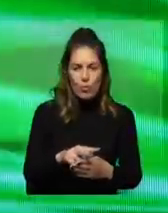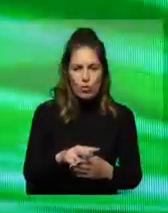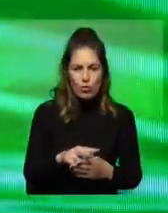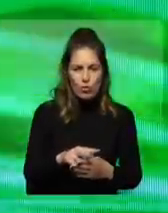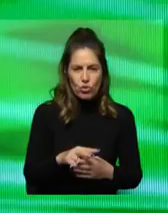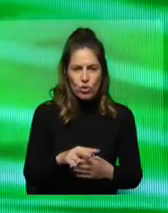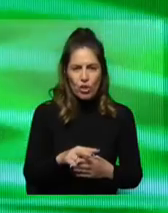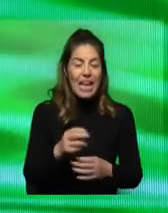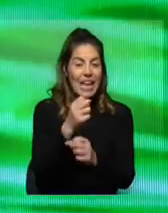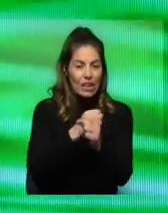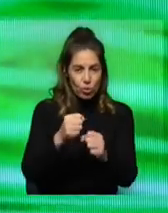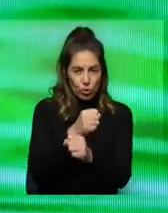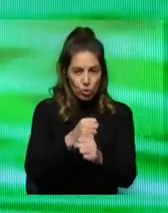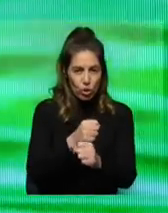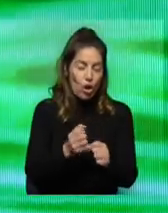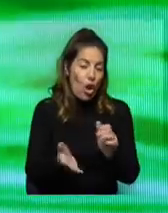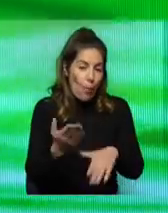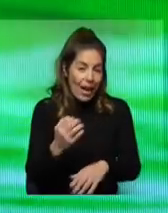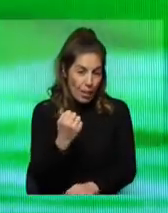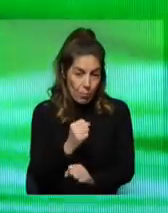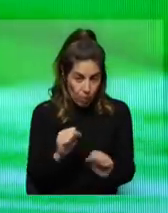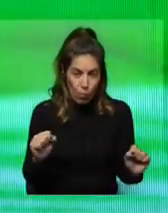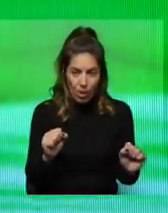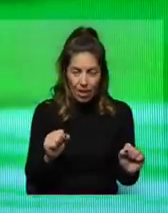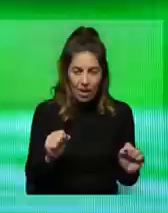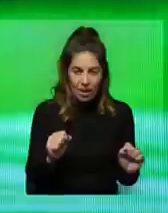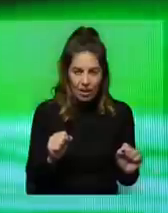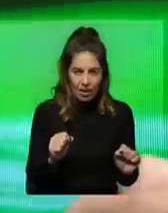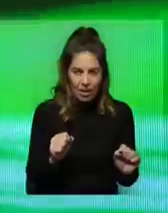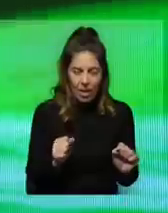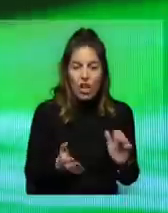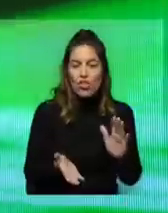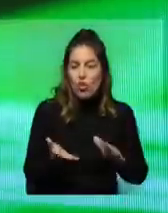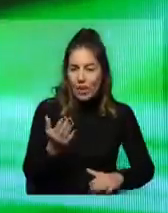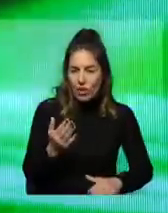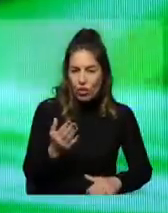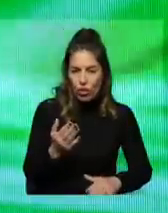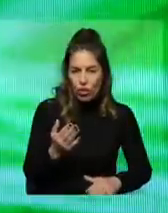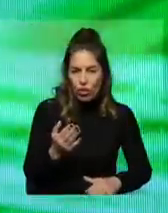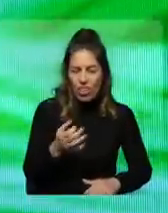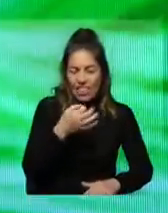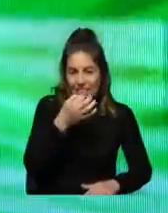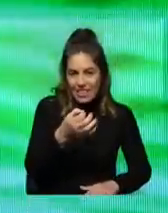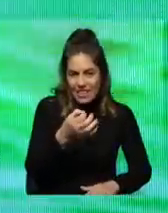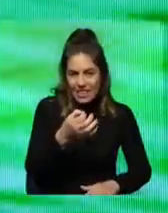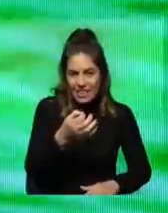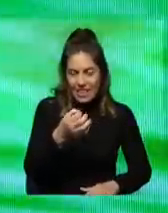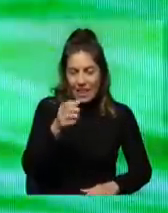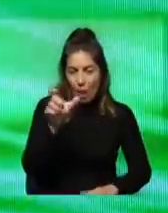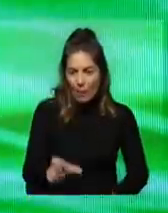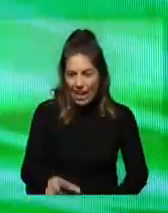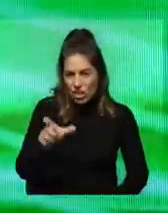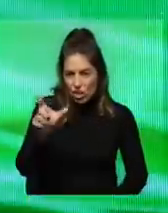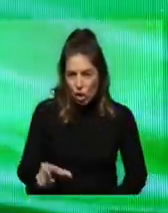infraestructura tecnológica todo lo más todo lo que más podamos y sobre todo decir algo creo que el ciudadano